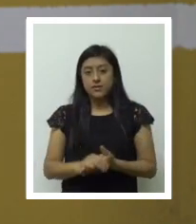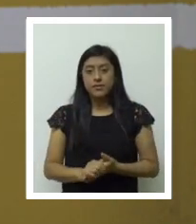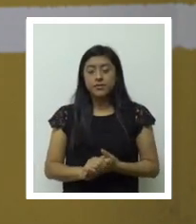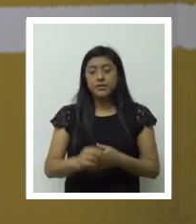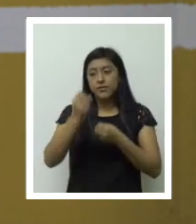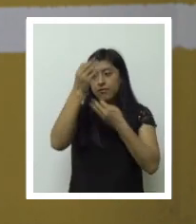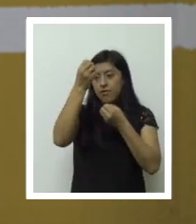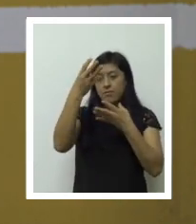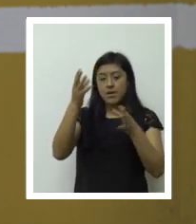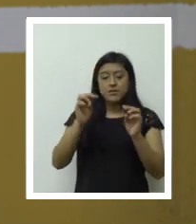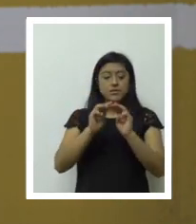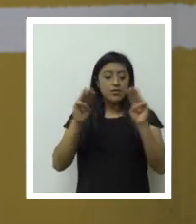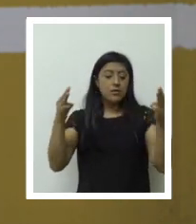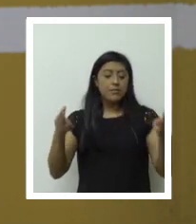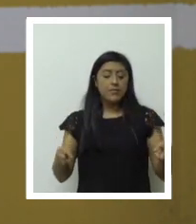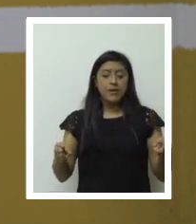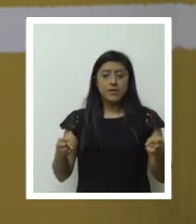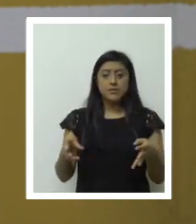por decirle,